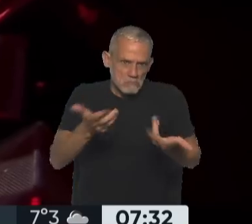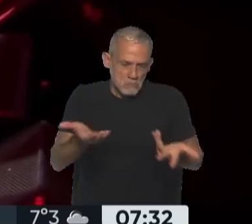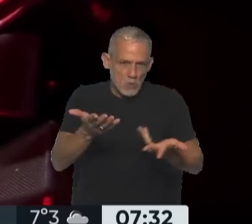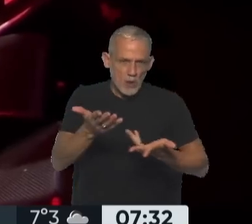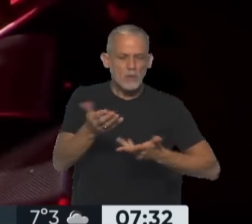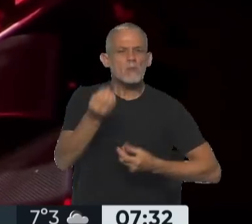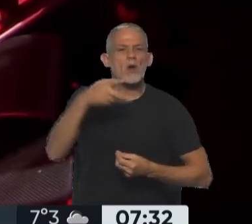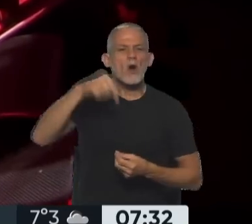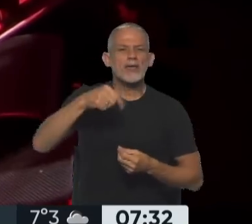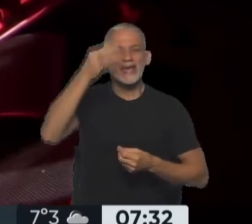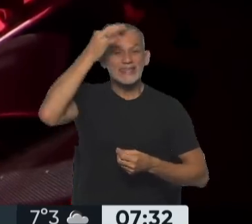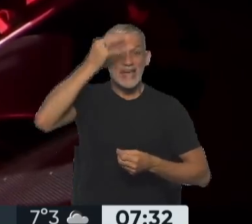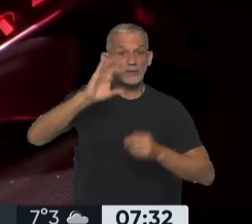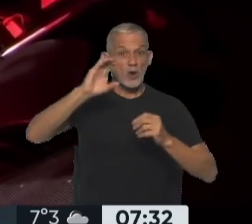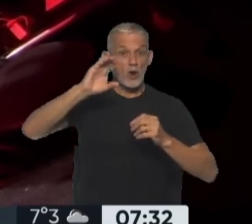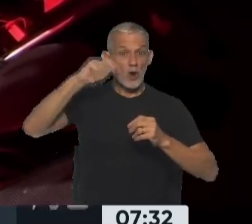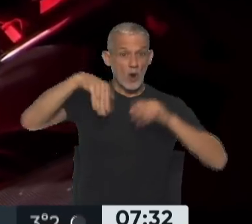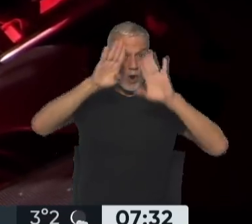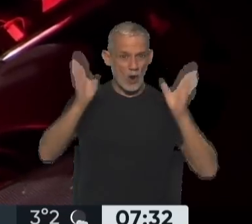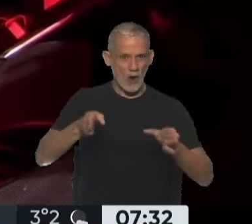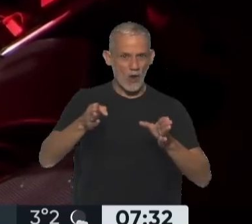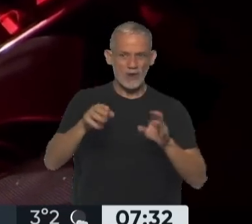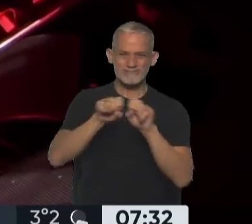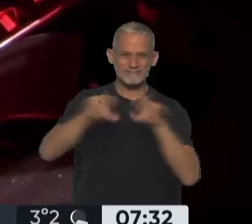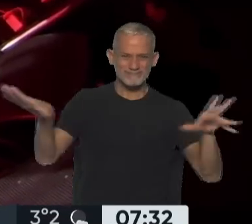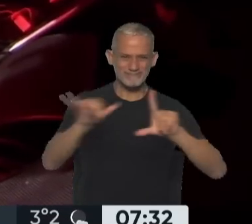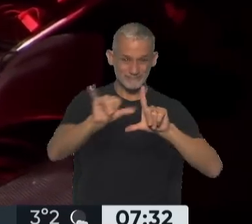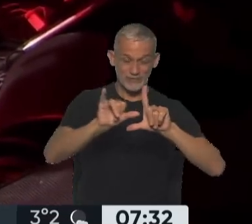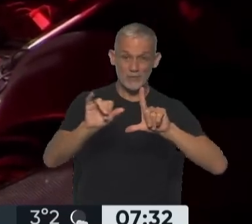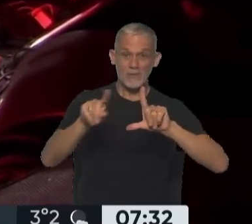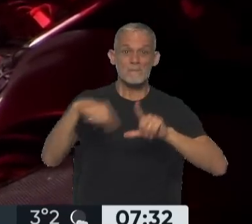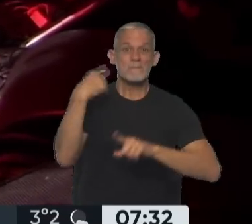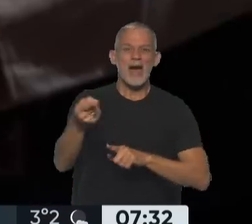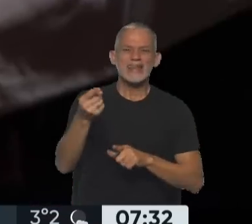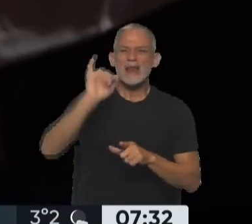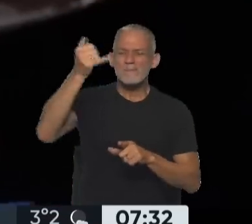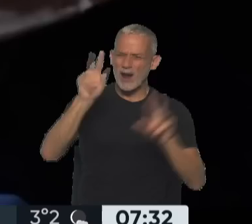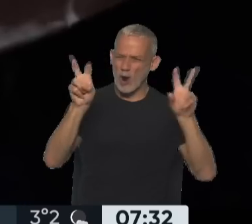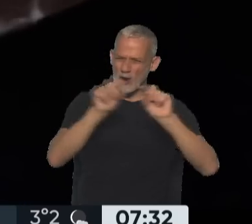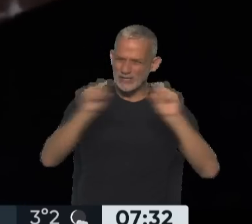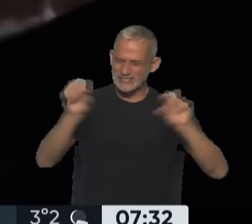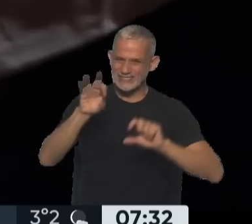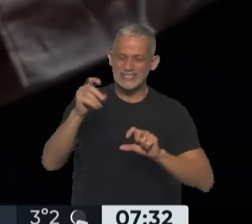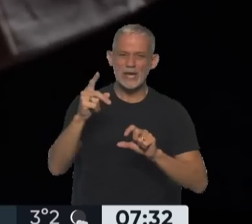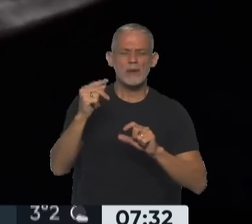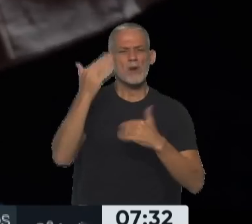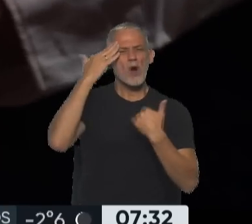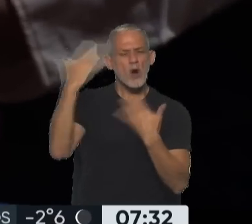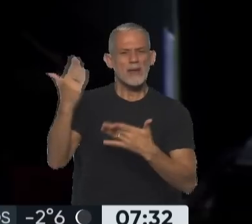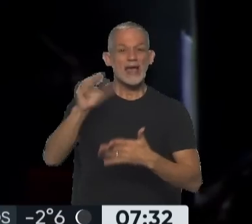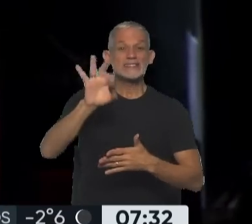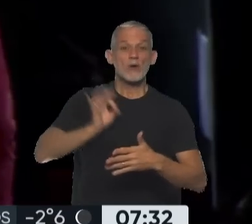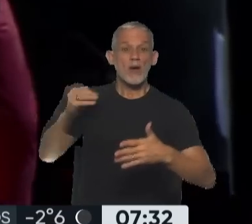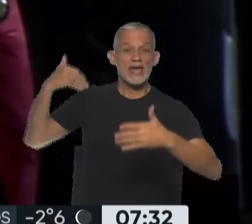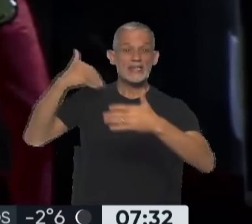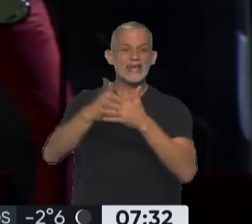hoy el Teatro Colón va a transmitir por streaming el concierto Mañana es Mejor, un tributo a los 50 años del lanzamiento del